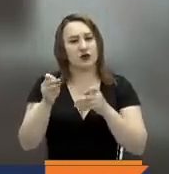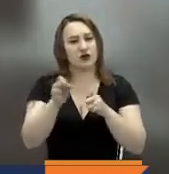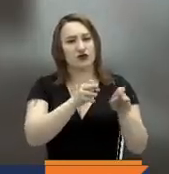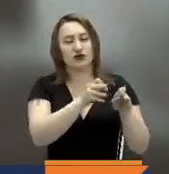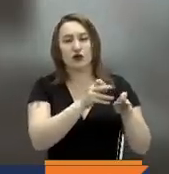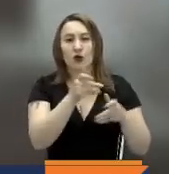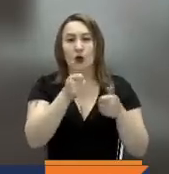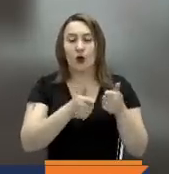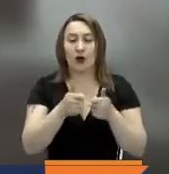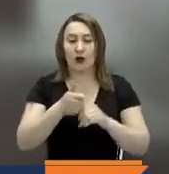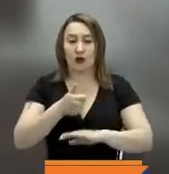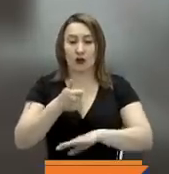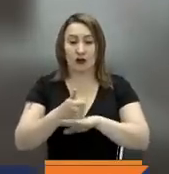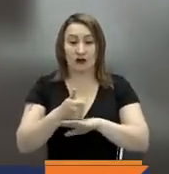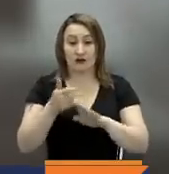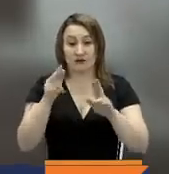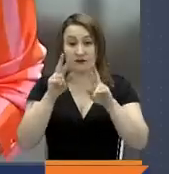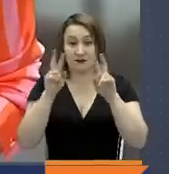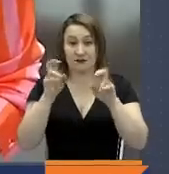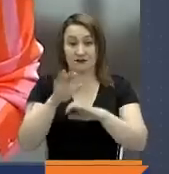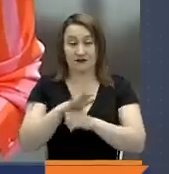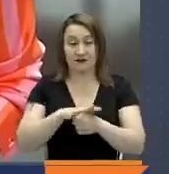entreguen las autoridades sobre este caso José Fernando usted tiene más noticias